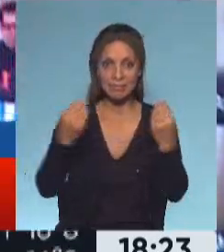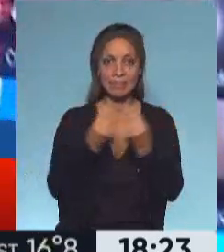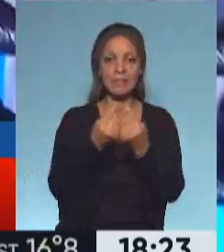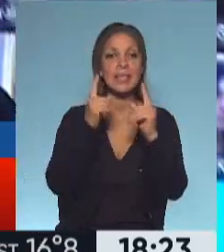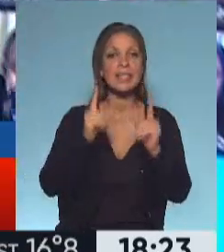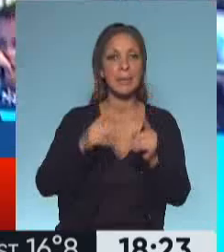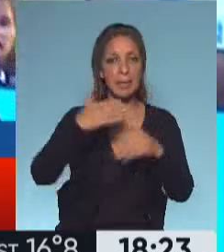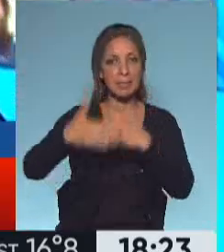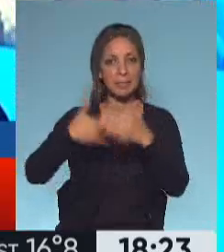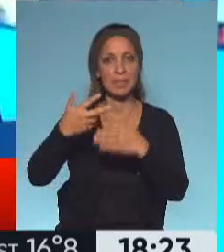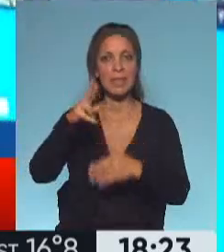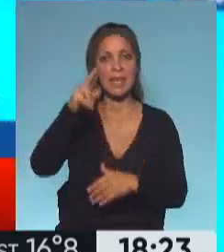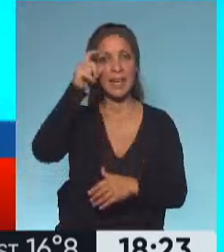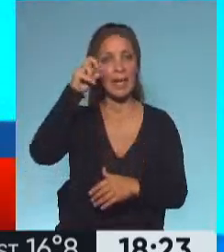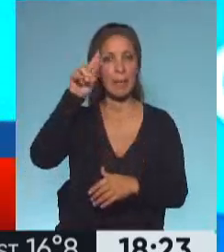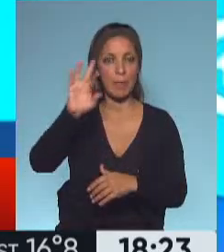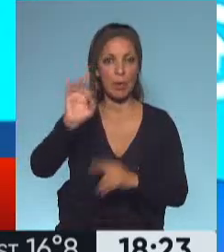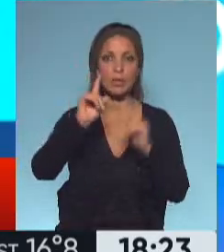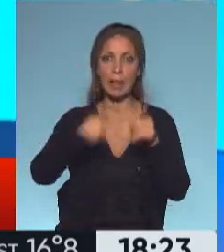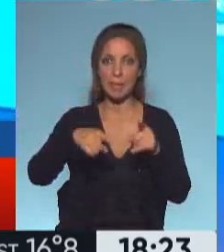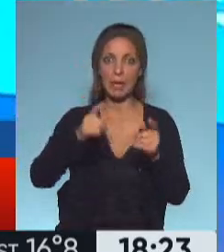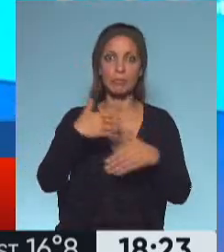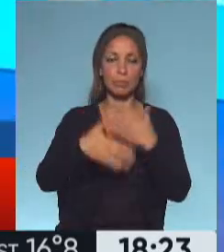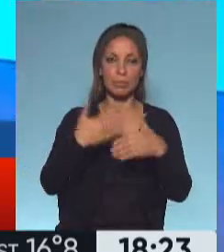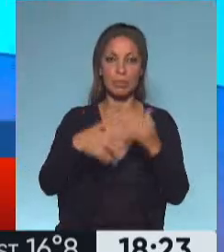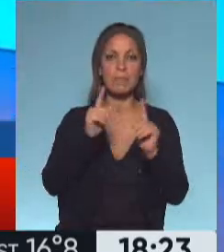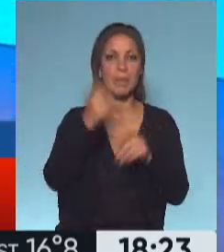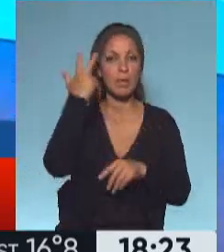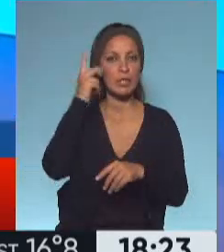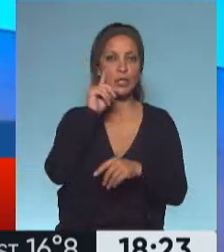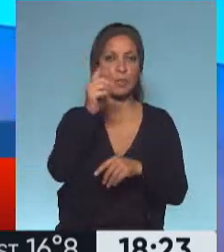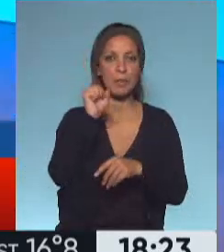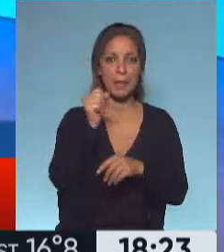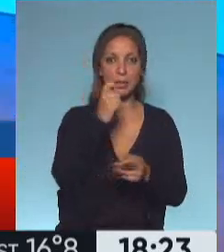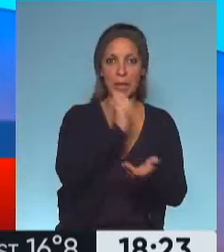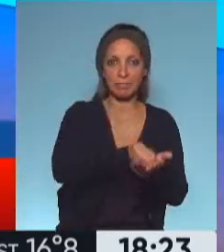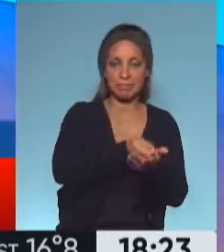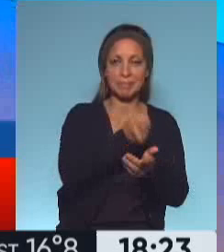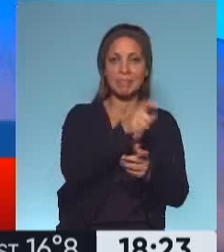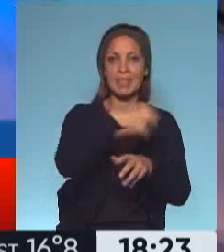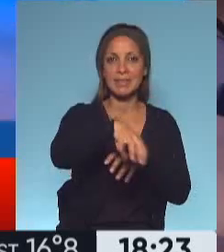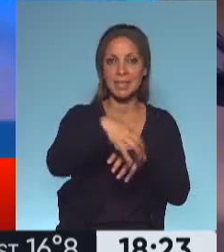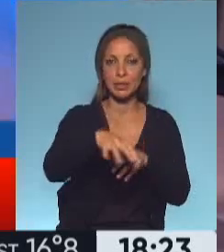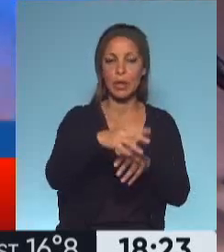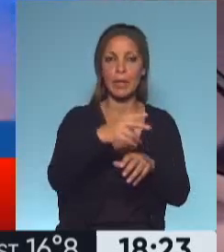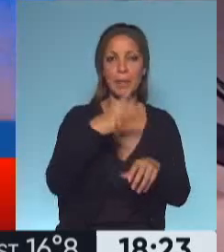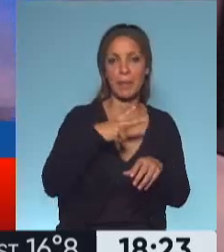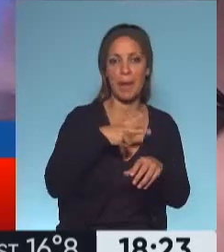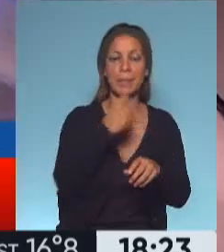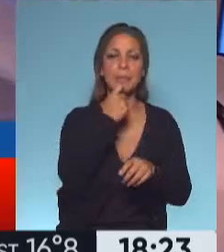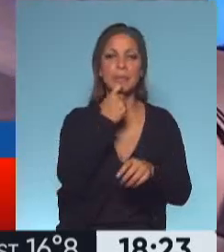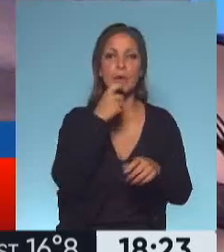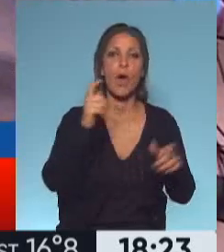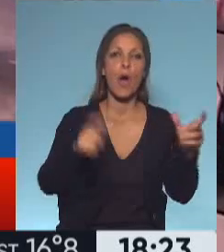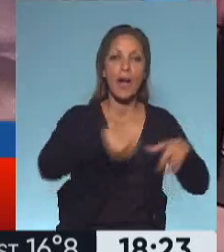repro, ese pago de 18.000 pesos que compensa parte de los trabajadores del sector privado en sectores como la gastronomía, como la hotelería,